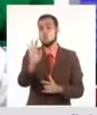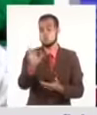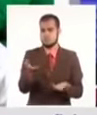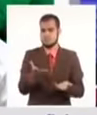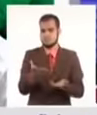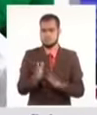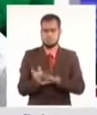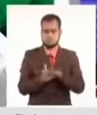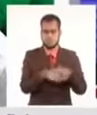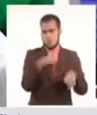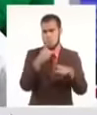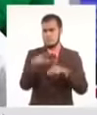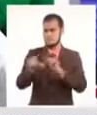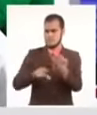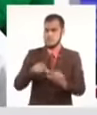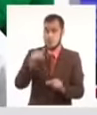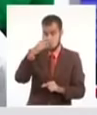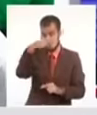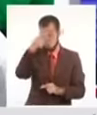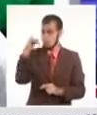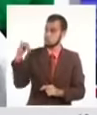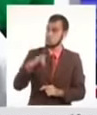había dicho, 41 pacientes